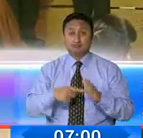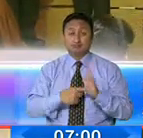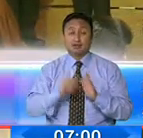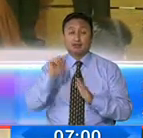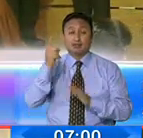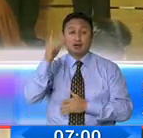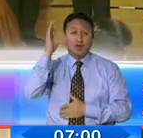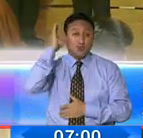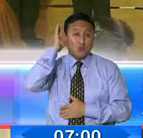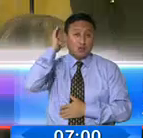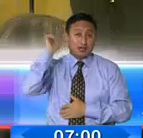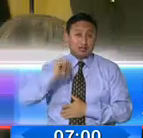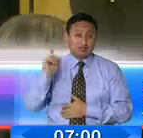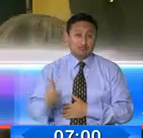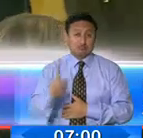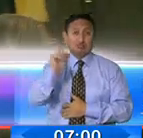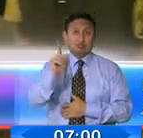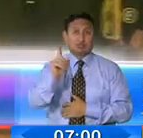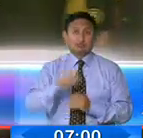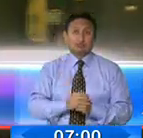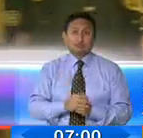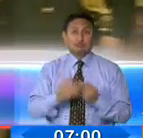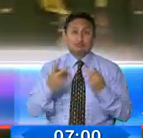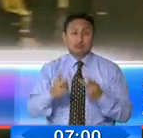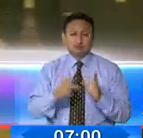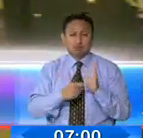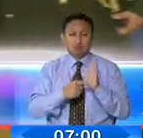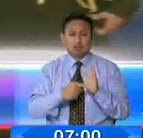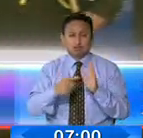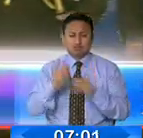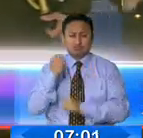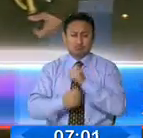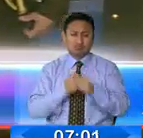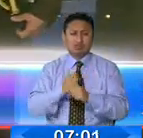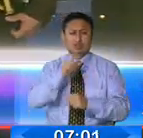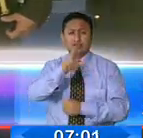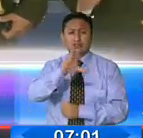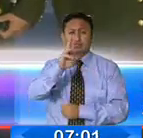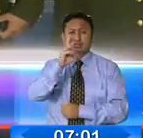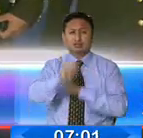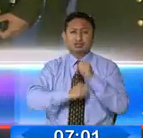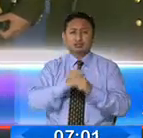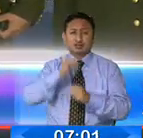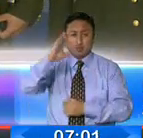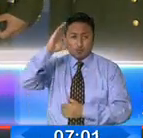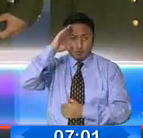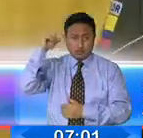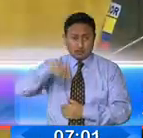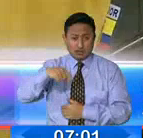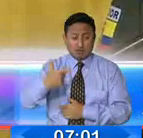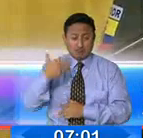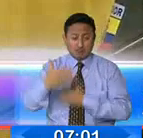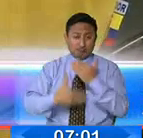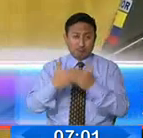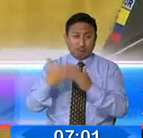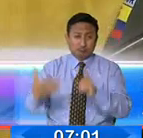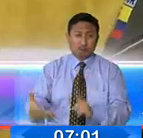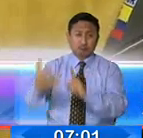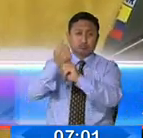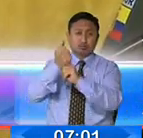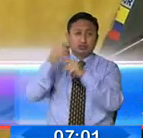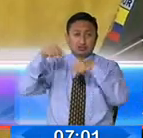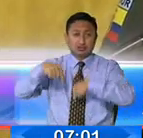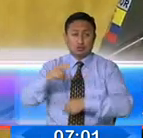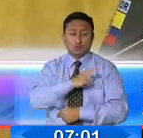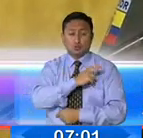primera mujer en estar al frente de la institución. También resaltaron su trayectoria de 36 años en la policía y los logros alcanzados tanto en el campo